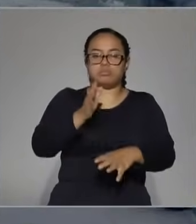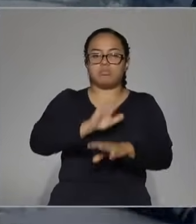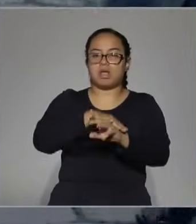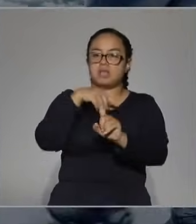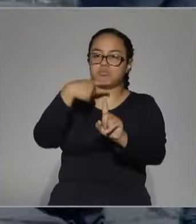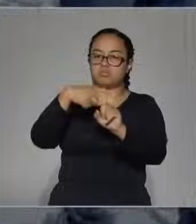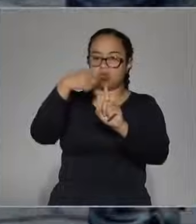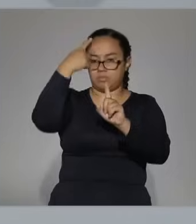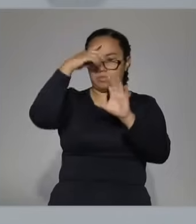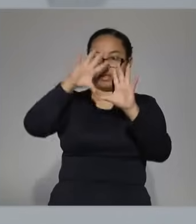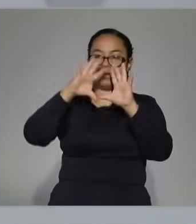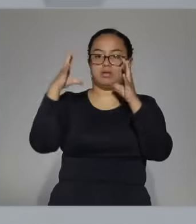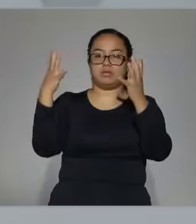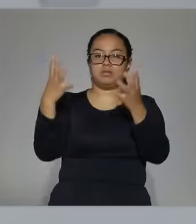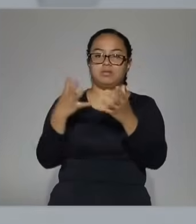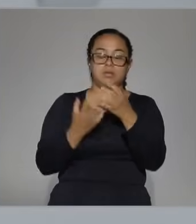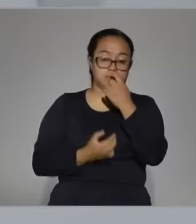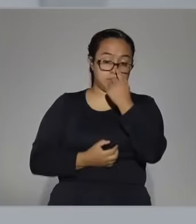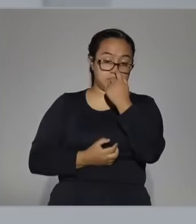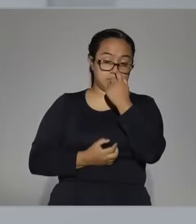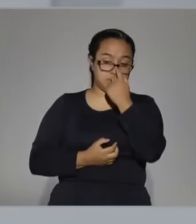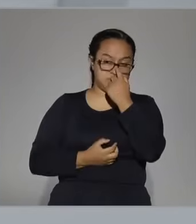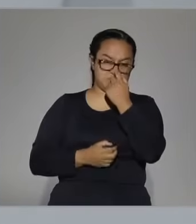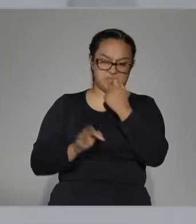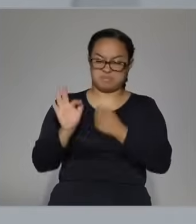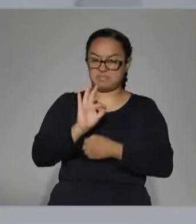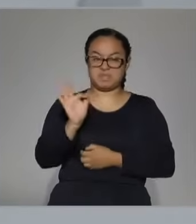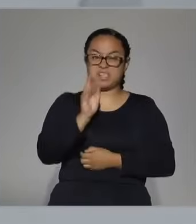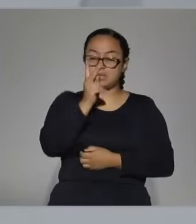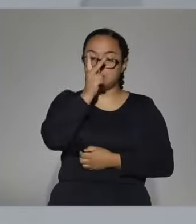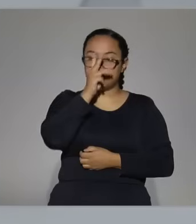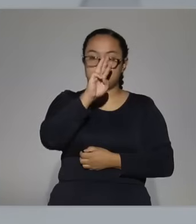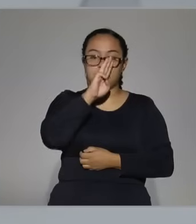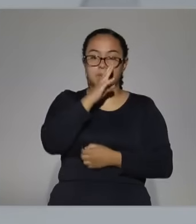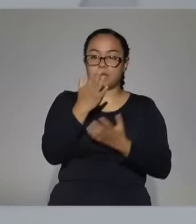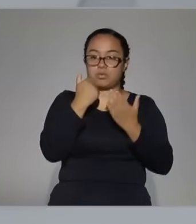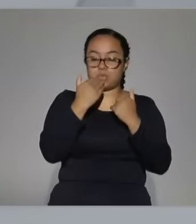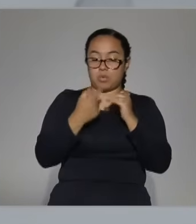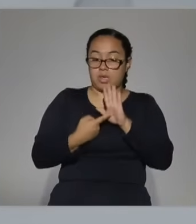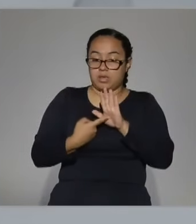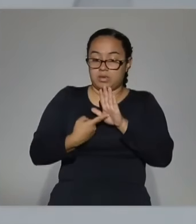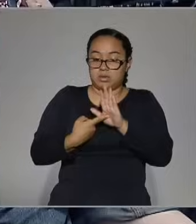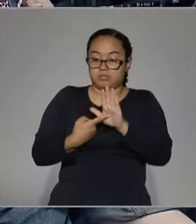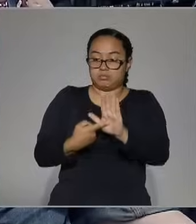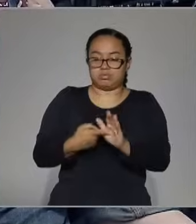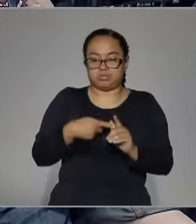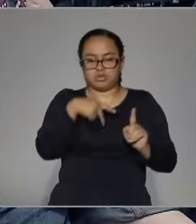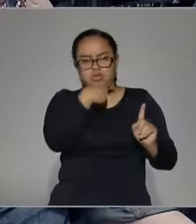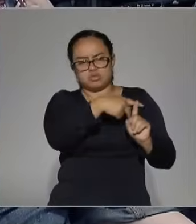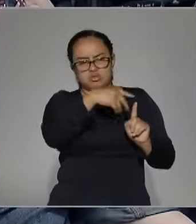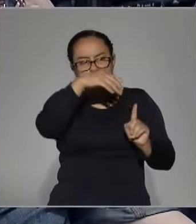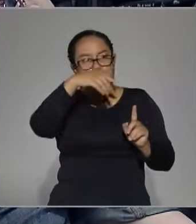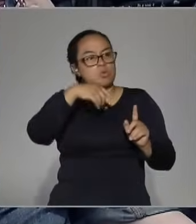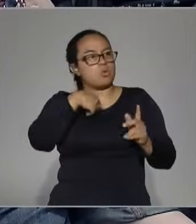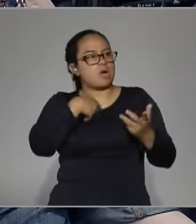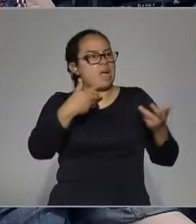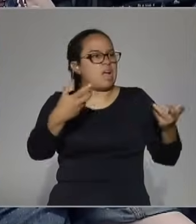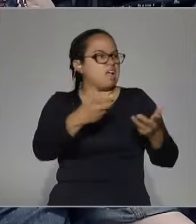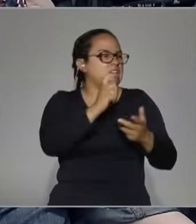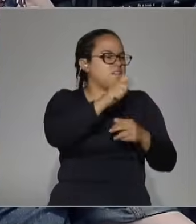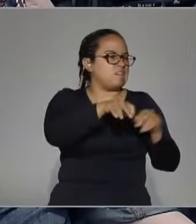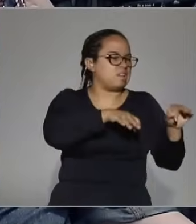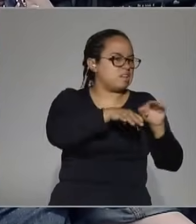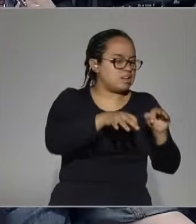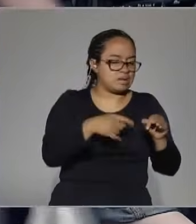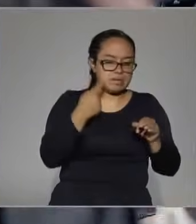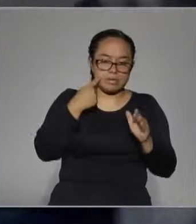mundo. Si los papás no transmiten lo que crean en su trabajo y